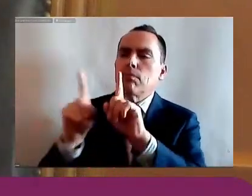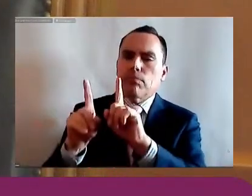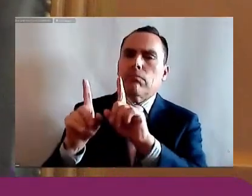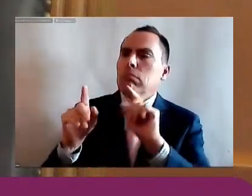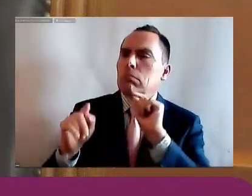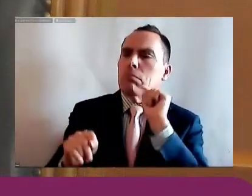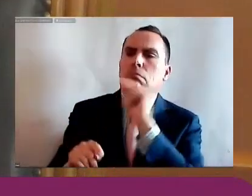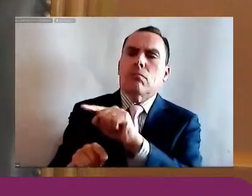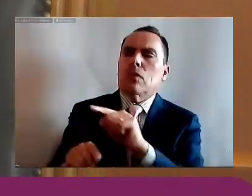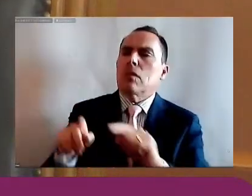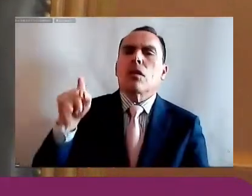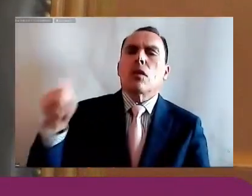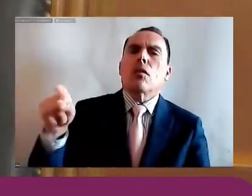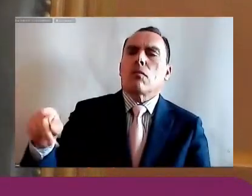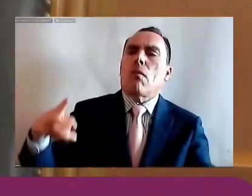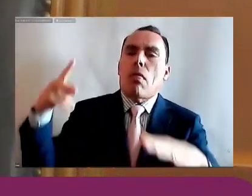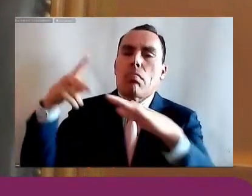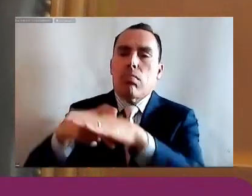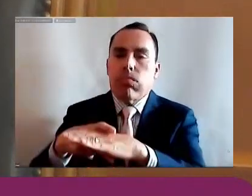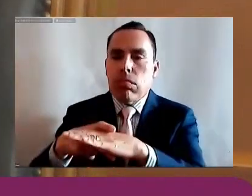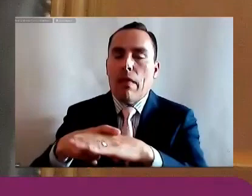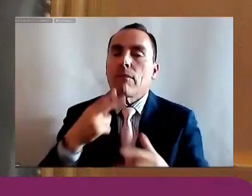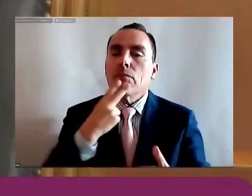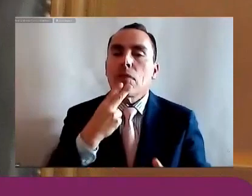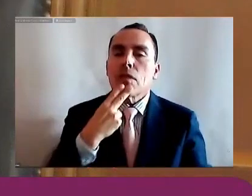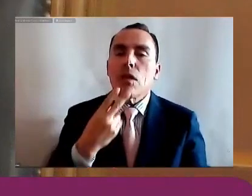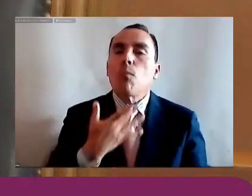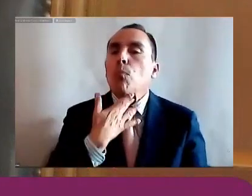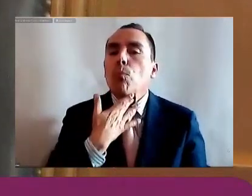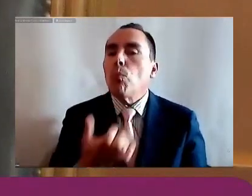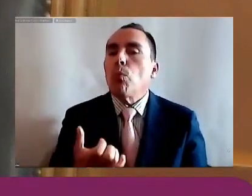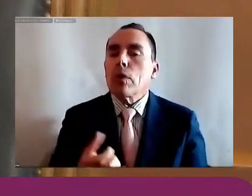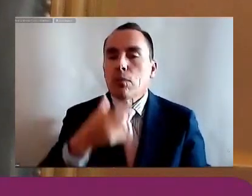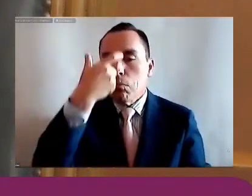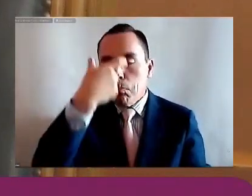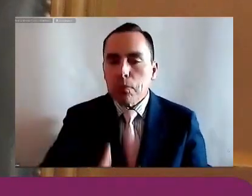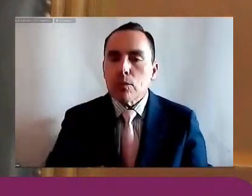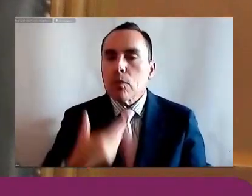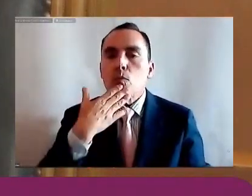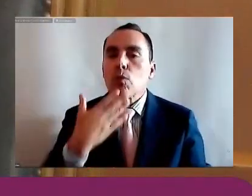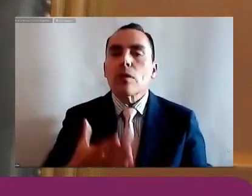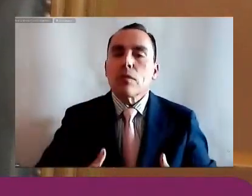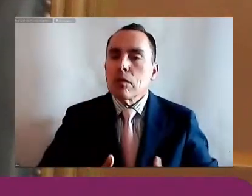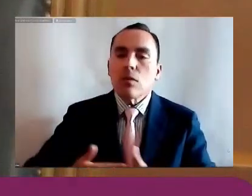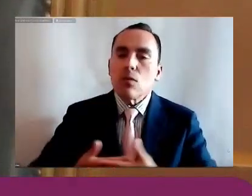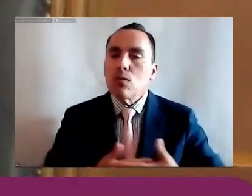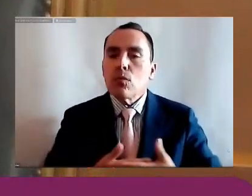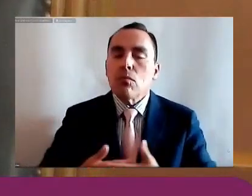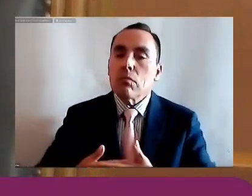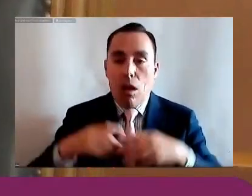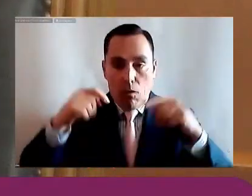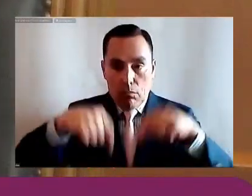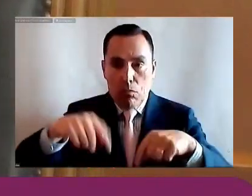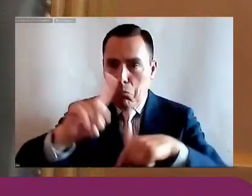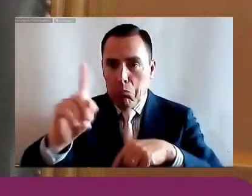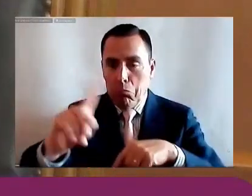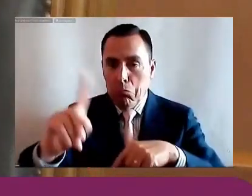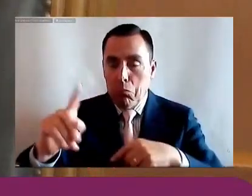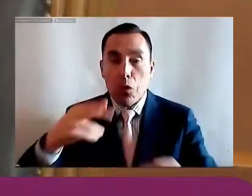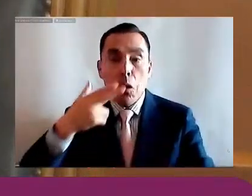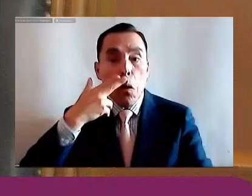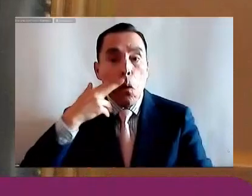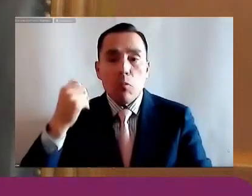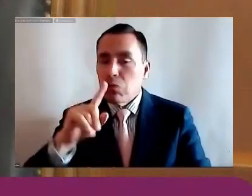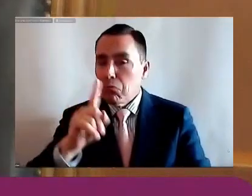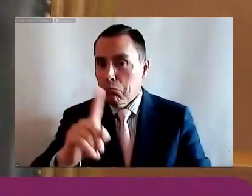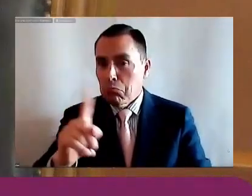que cortan con su vida personal, porque eso ya no ocurre así, ya los hombres tampoco lo quieren vivir tan así, las